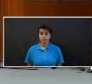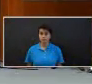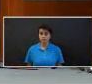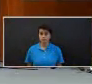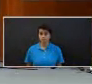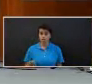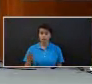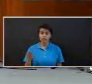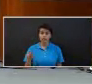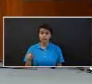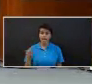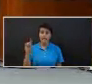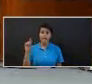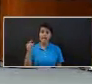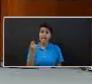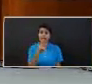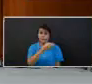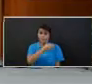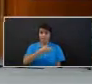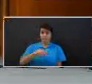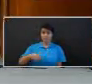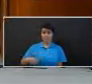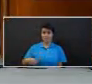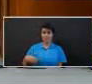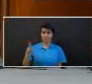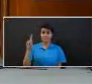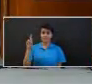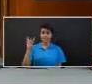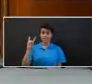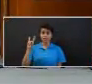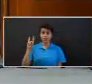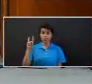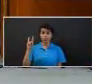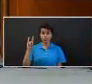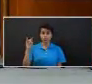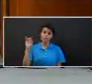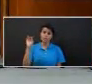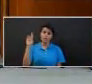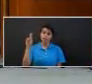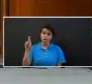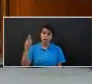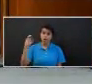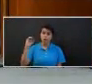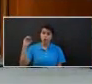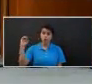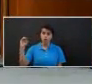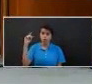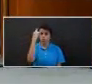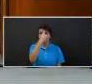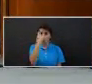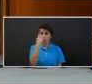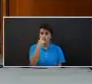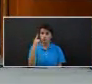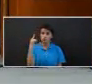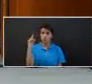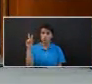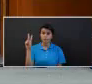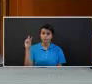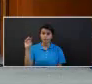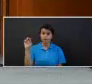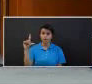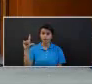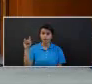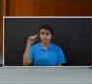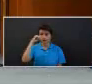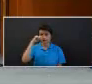Lo que había pasado era que el presidente Roosevelt iba en ese barco y la gente lo fue a recibir.